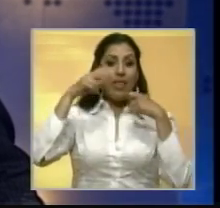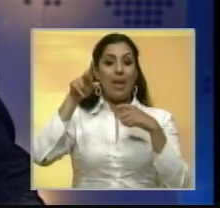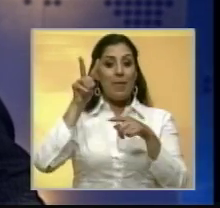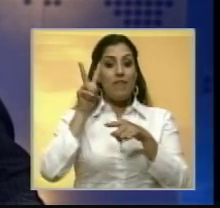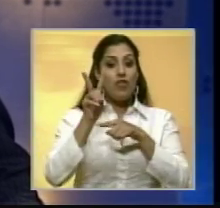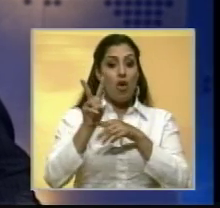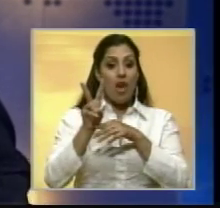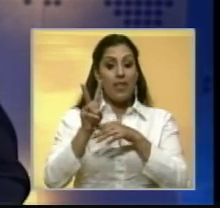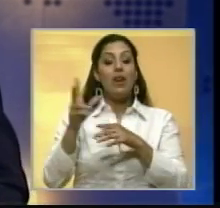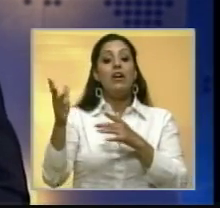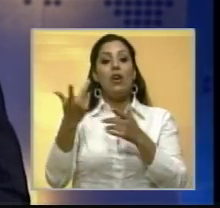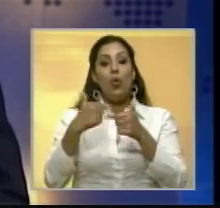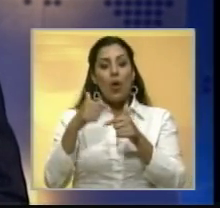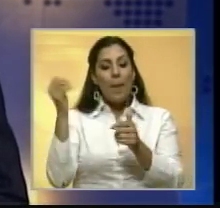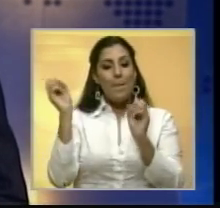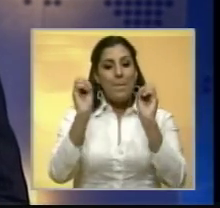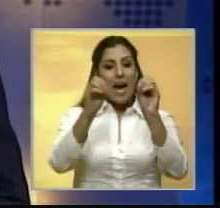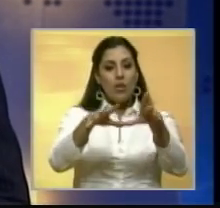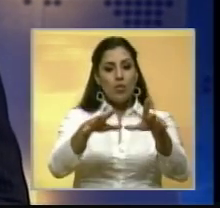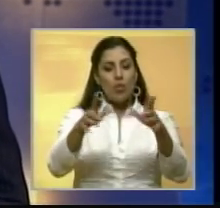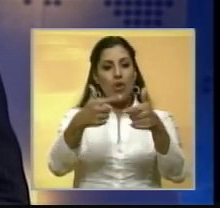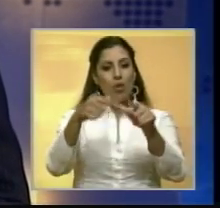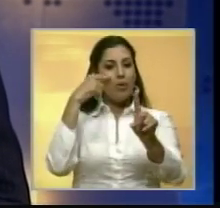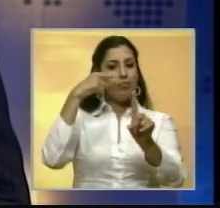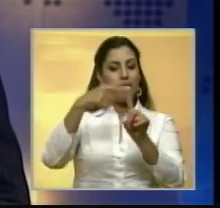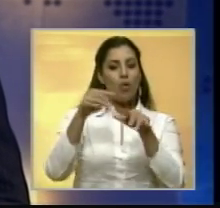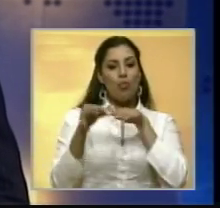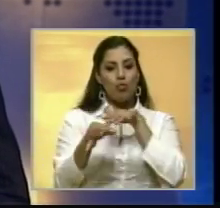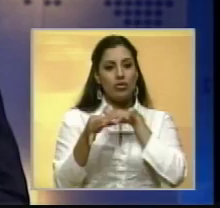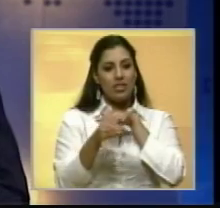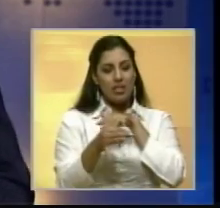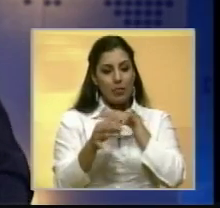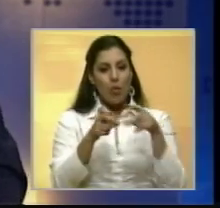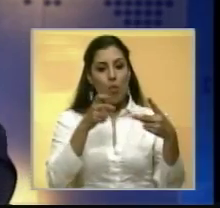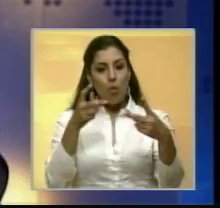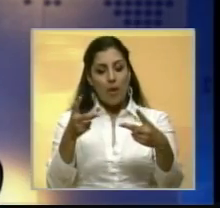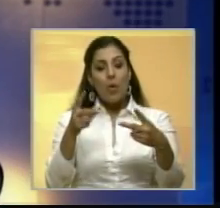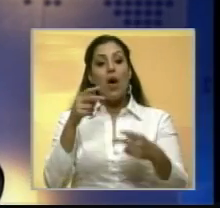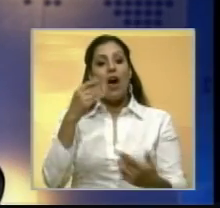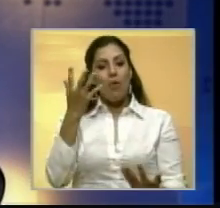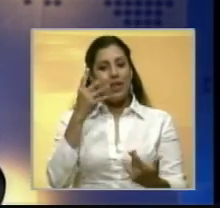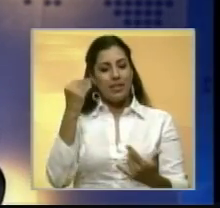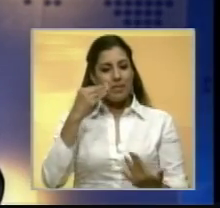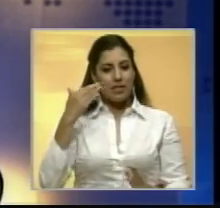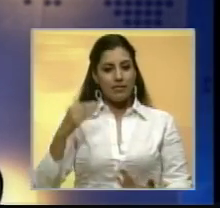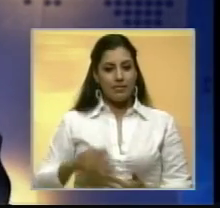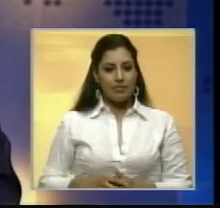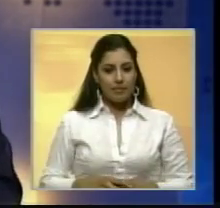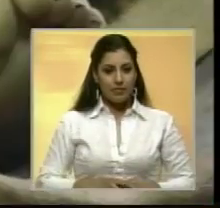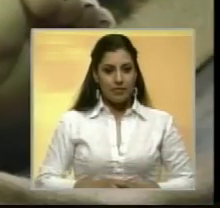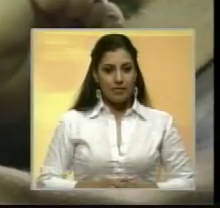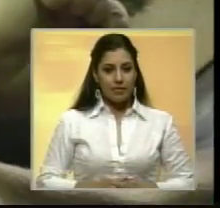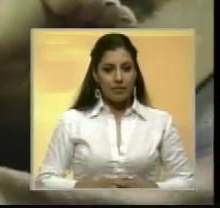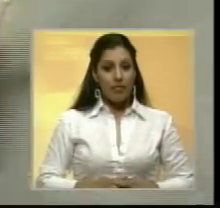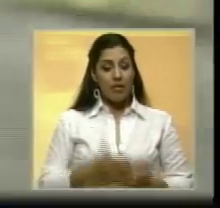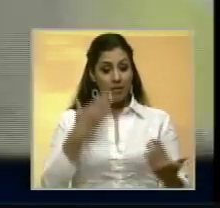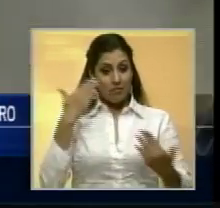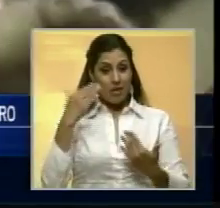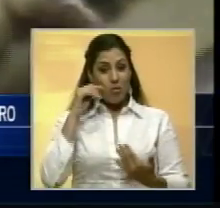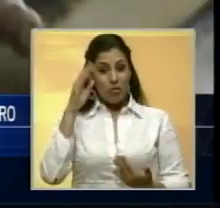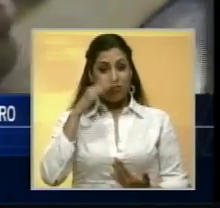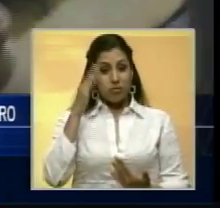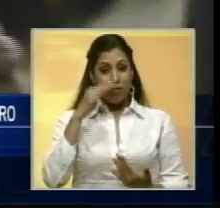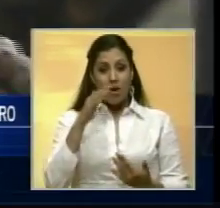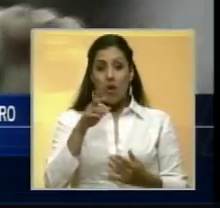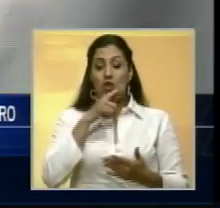abuso sexual fue hallado en un basurero del sector El Molino, municipio Capacho Nuevo. Marina Glot nos tiene la información. Adelante. El cuerpo de la